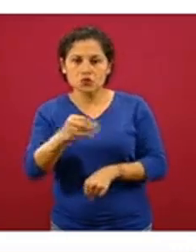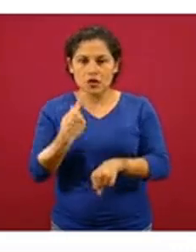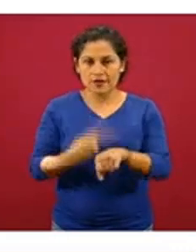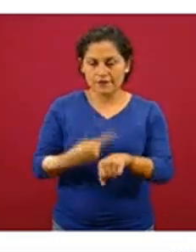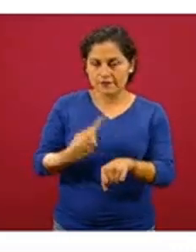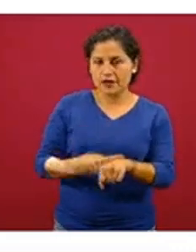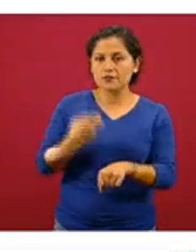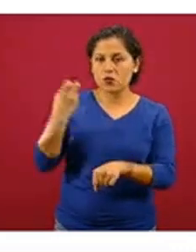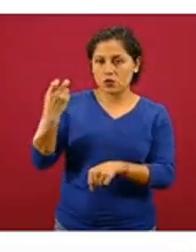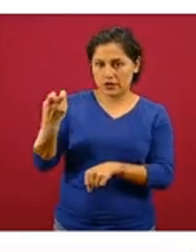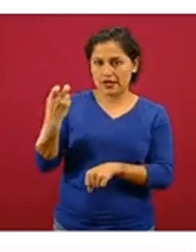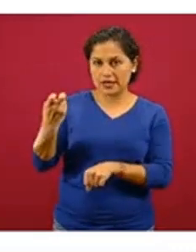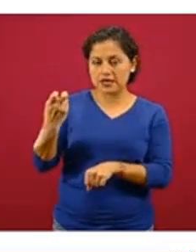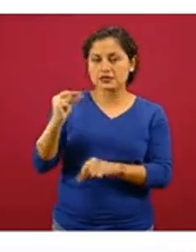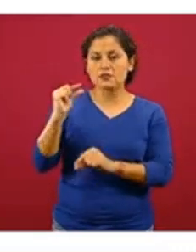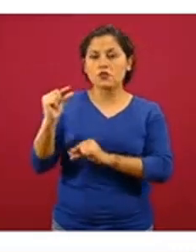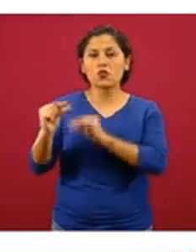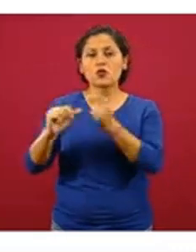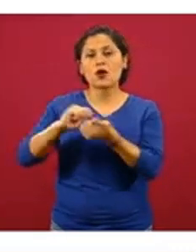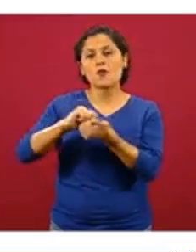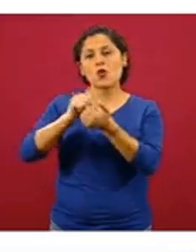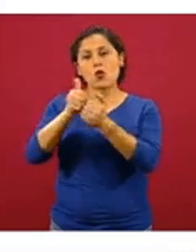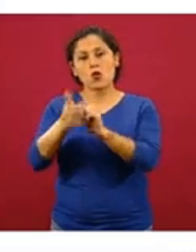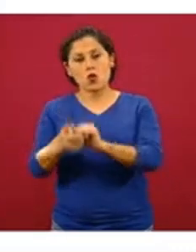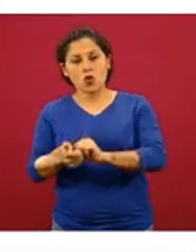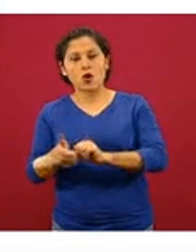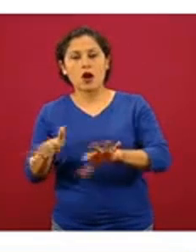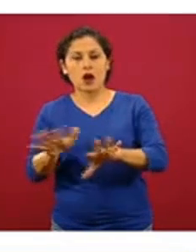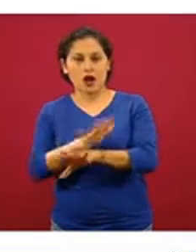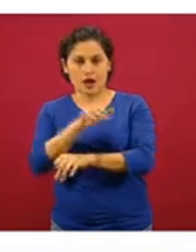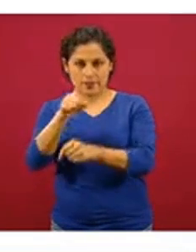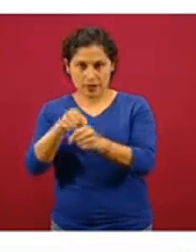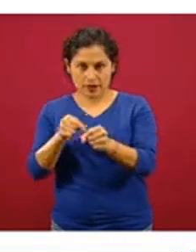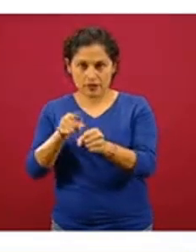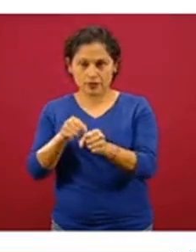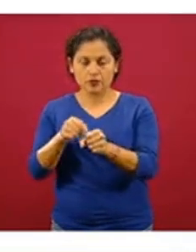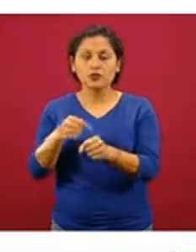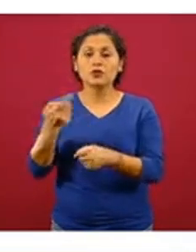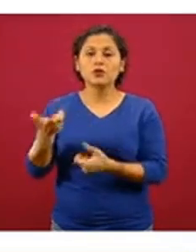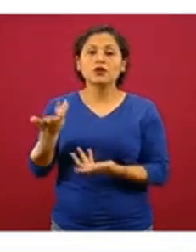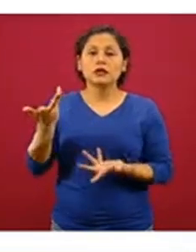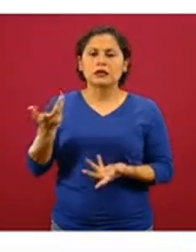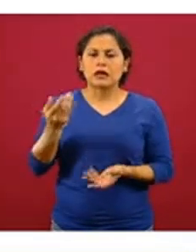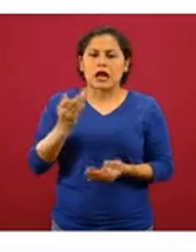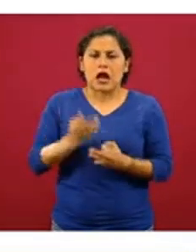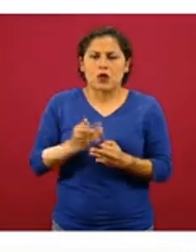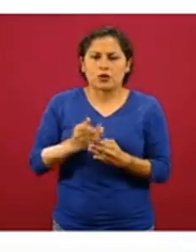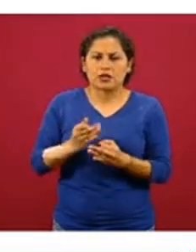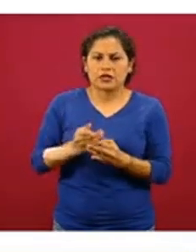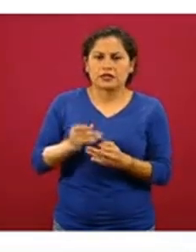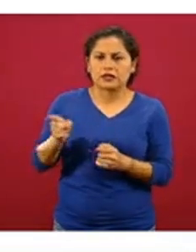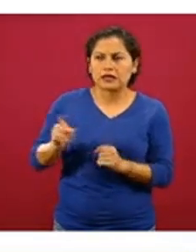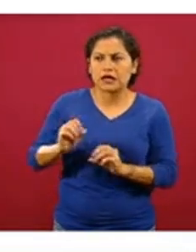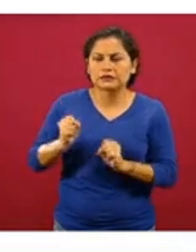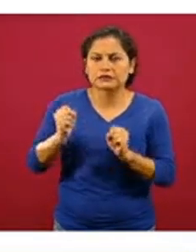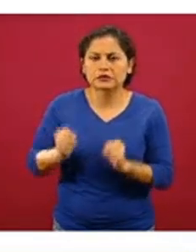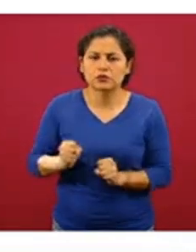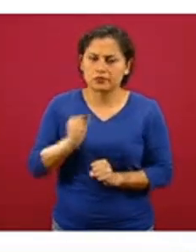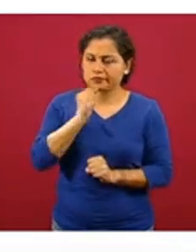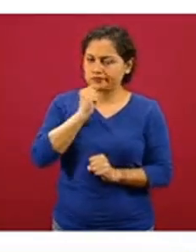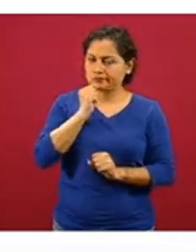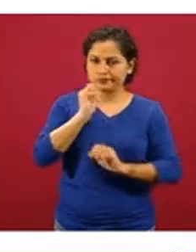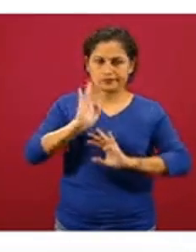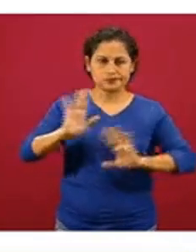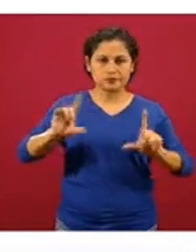van presentando a la velocidad de la epidemia y todavía es muy temprano para ver un patrón de estabilización a nivel nacional. Hemos dicho,